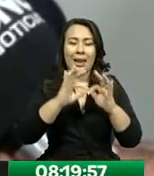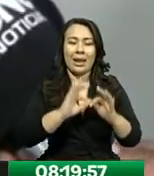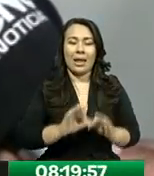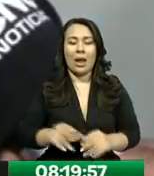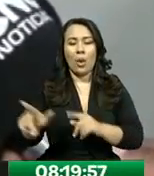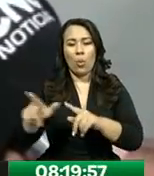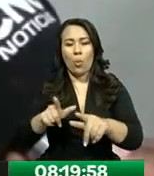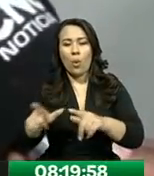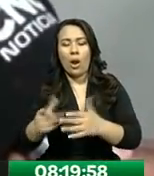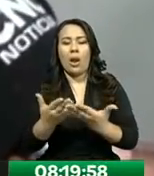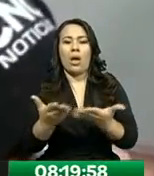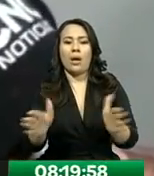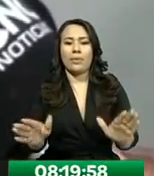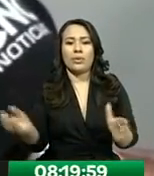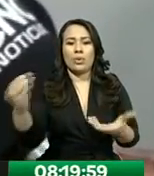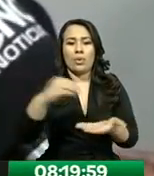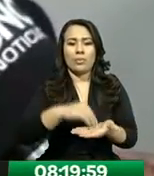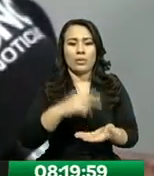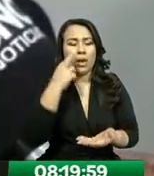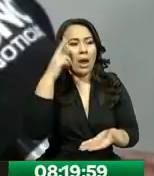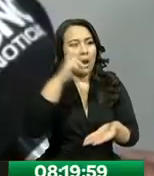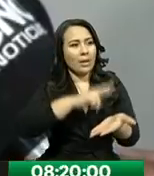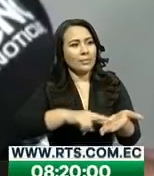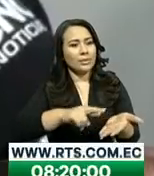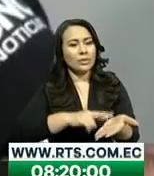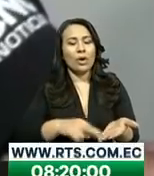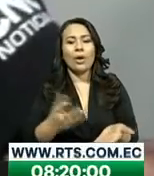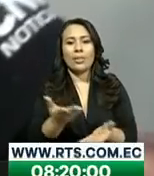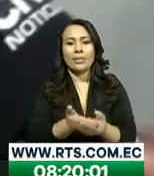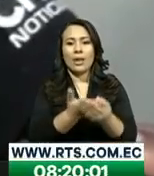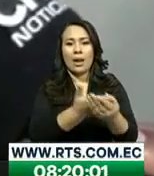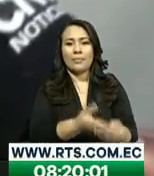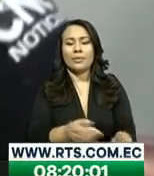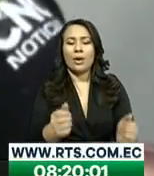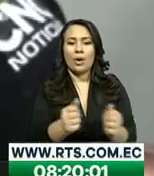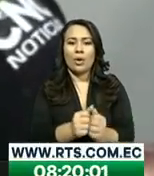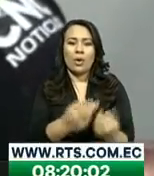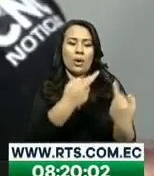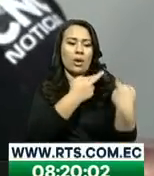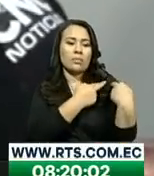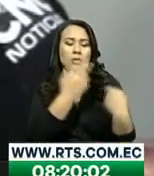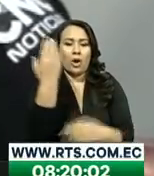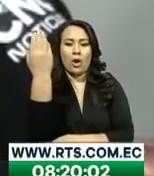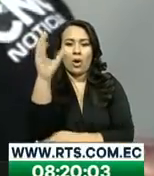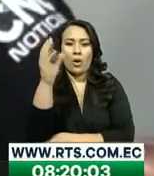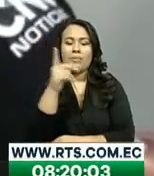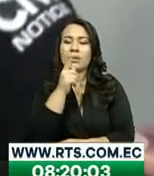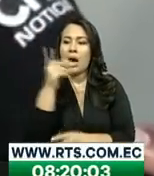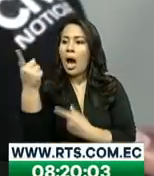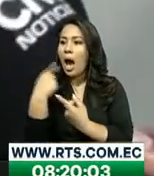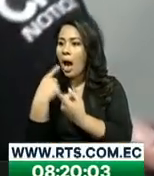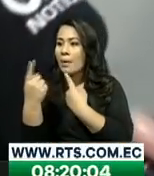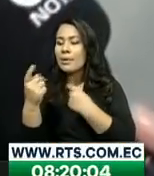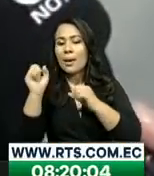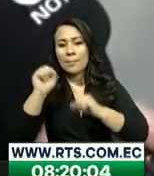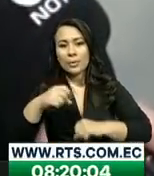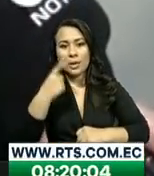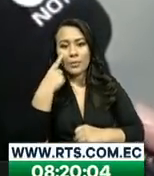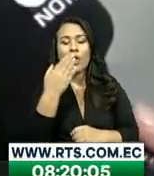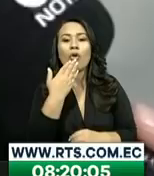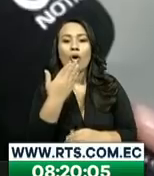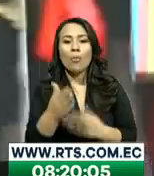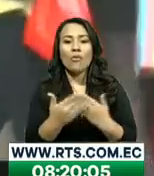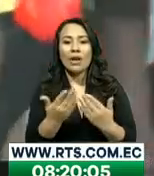espacios nuevamente, con agilización de trámites y con la Cancillería colombiana mirar la posibilidad de facilitar